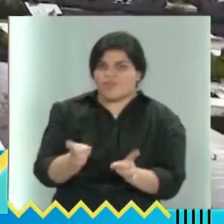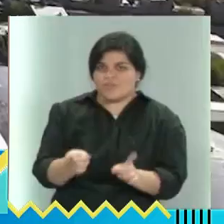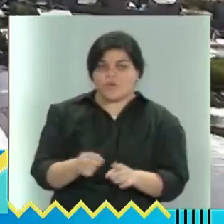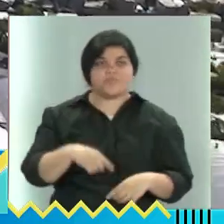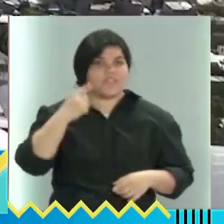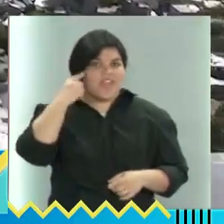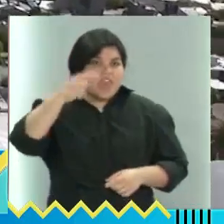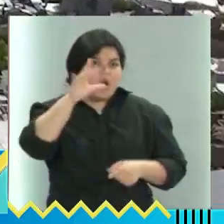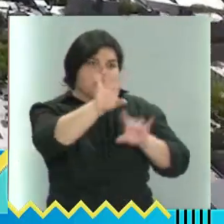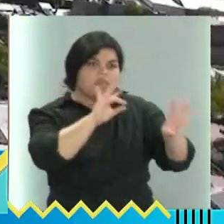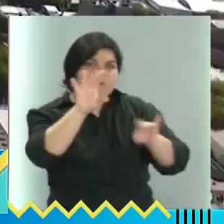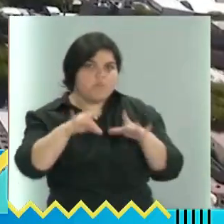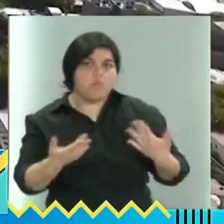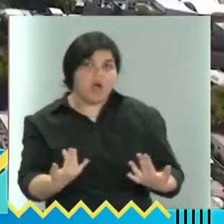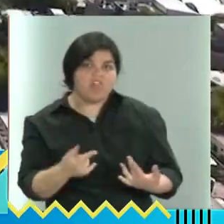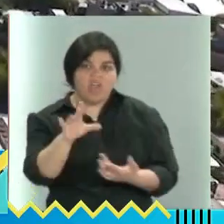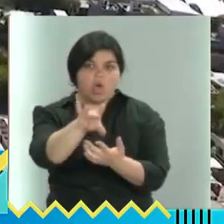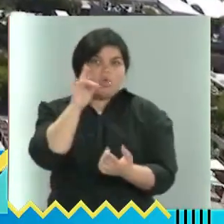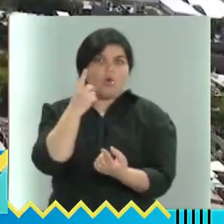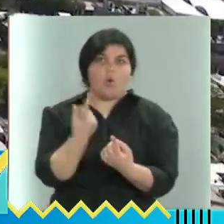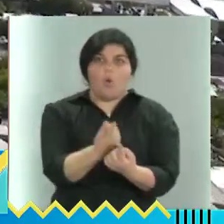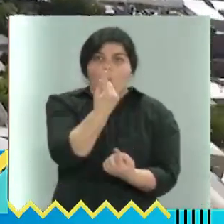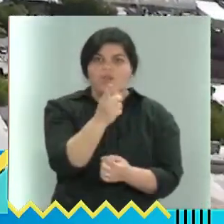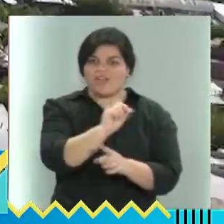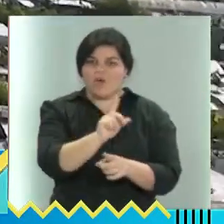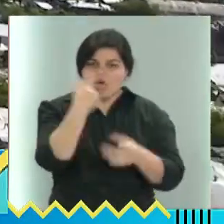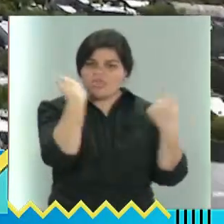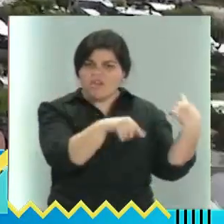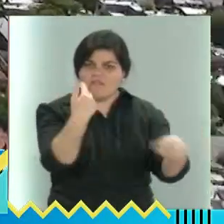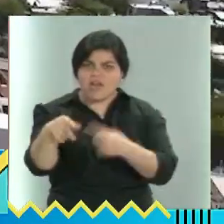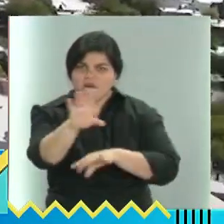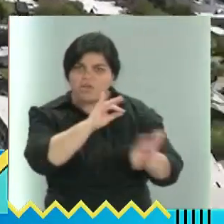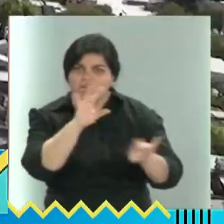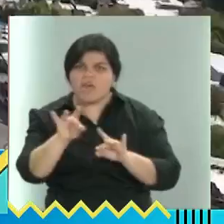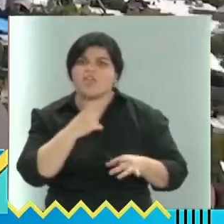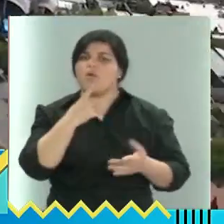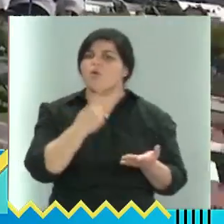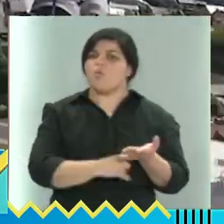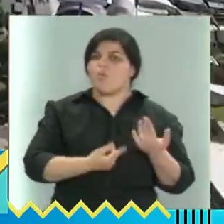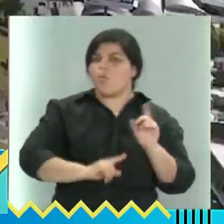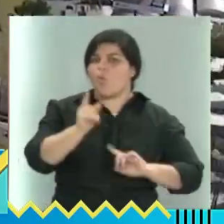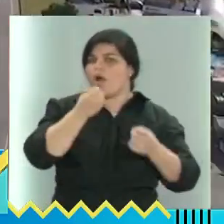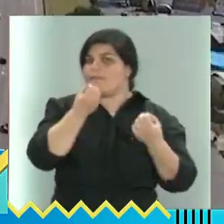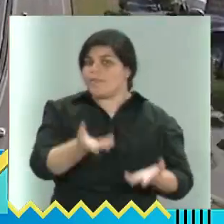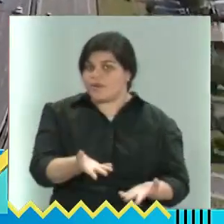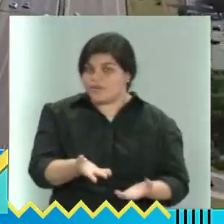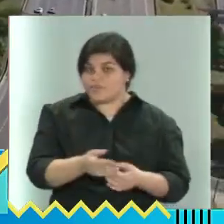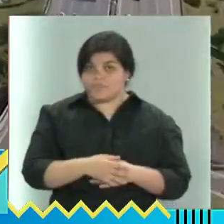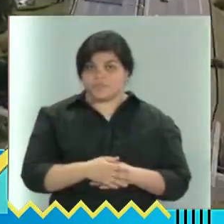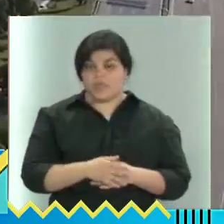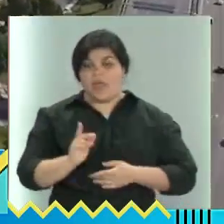es la herramienta más democrática. Claro. Exactamente. Porque para aquel que no tuvo